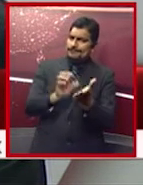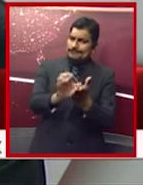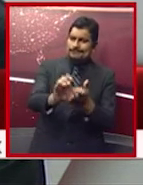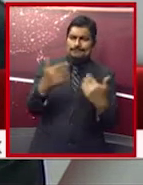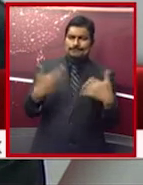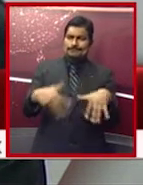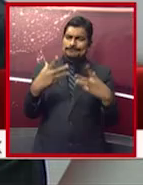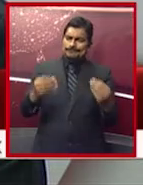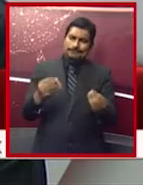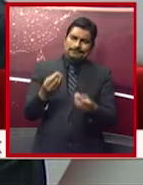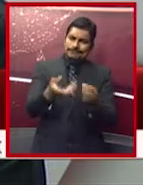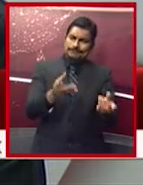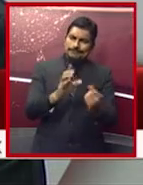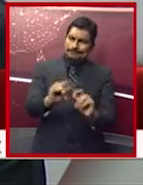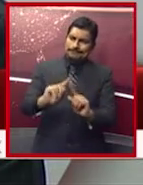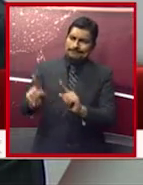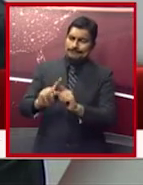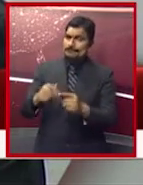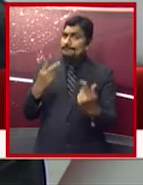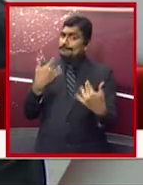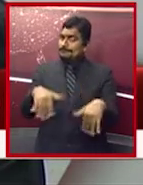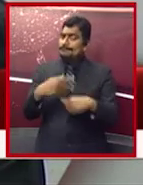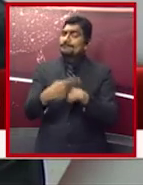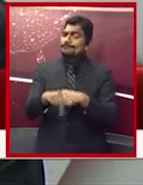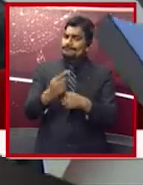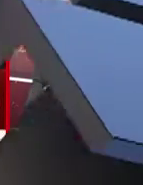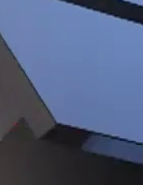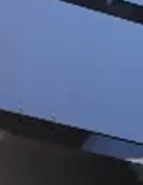demasiado grandes, demasiado riesgosas.